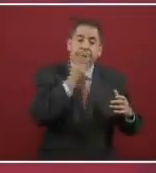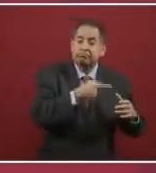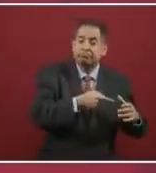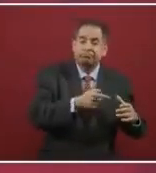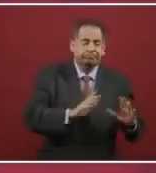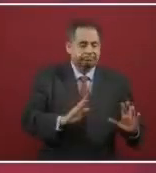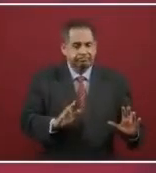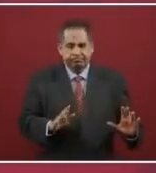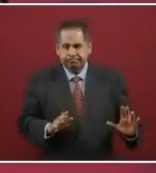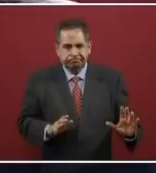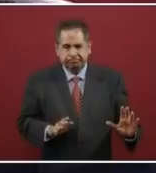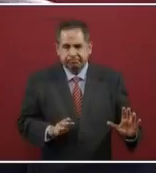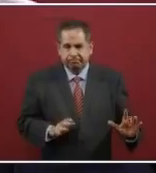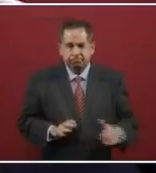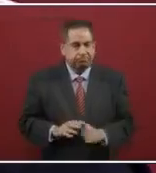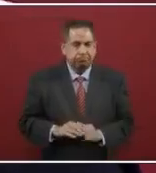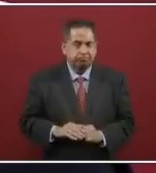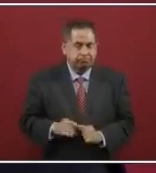Yo